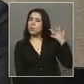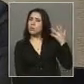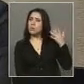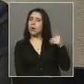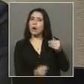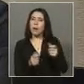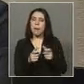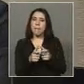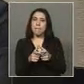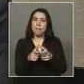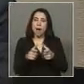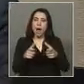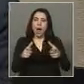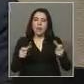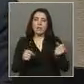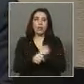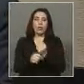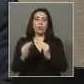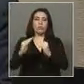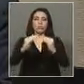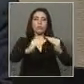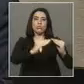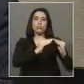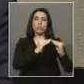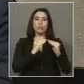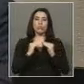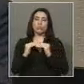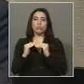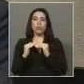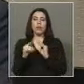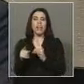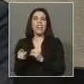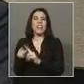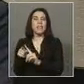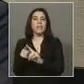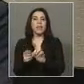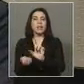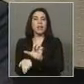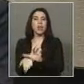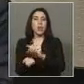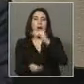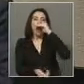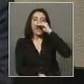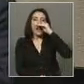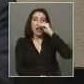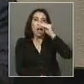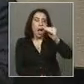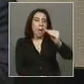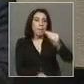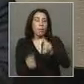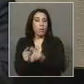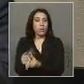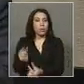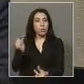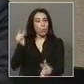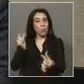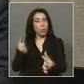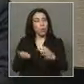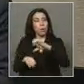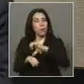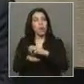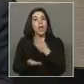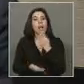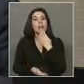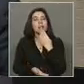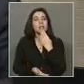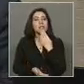extensión urbana, o mejor dicho, habitacional, en distintos sectores rurales del país, incluso en